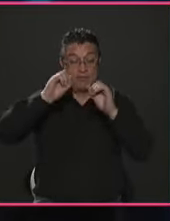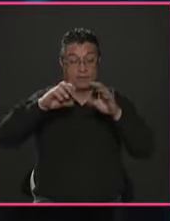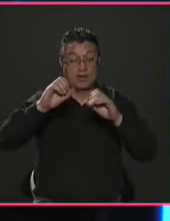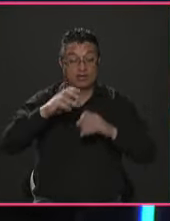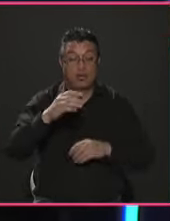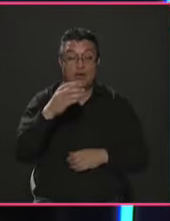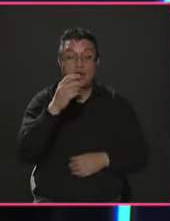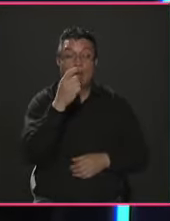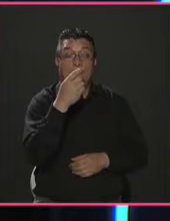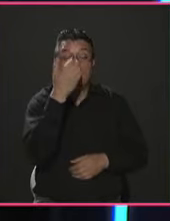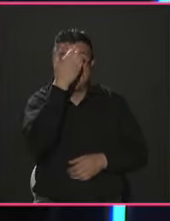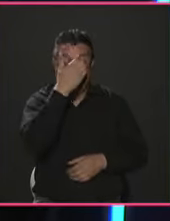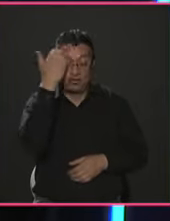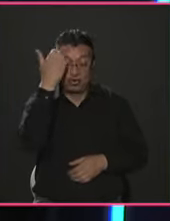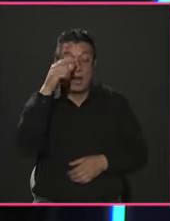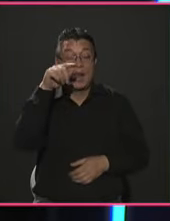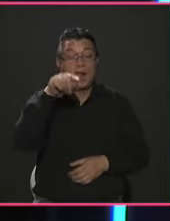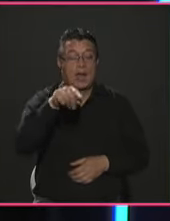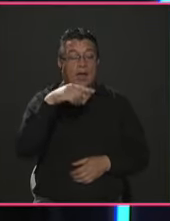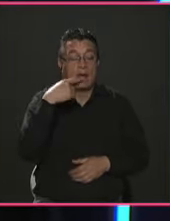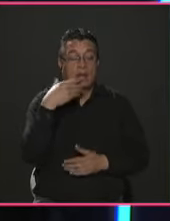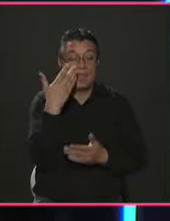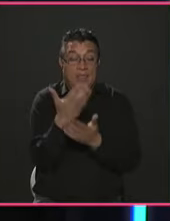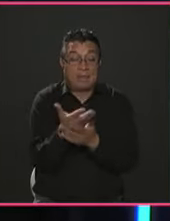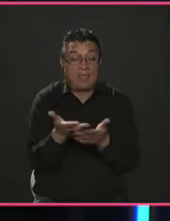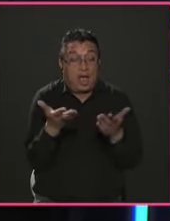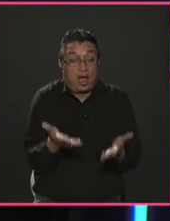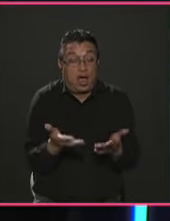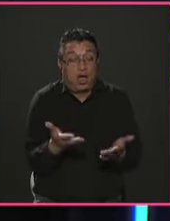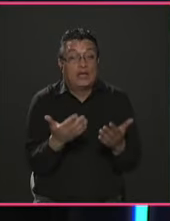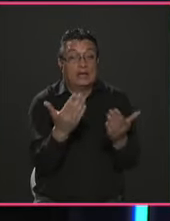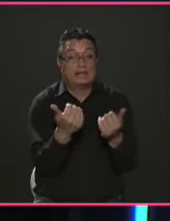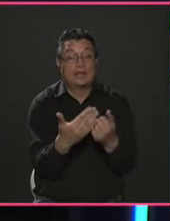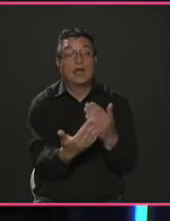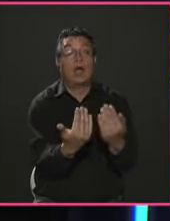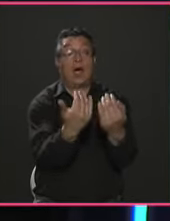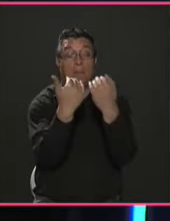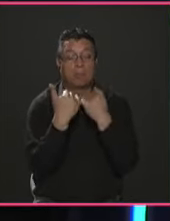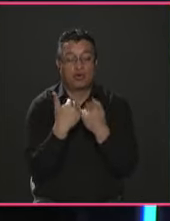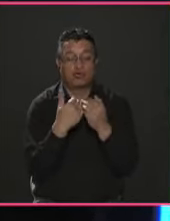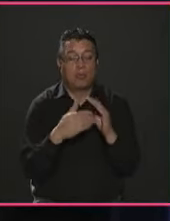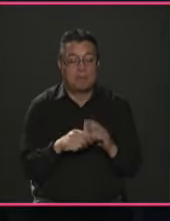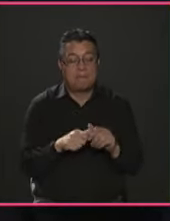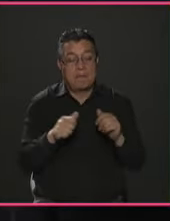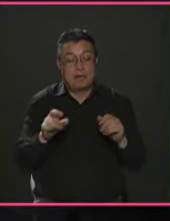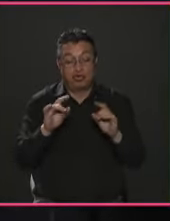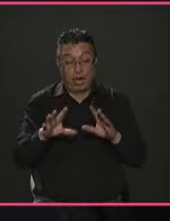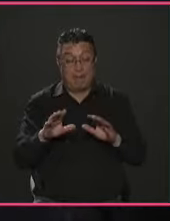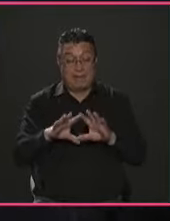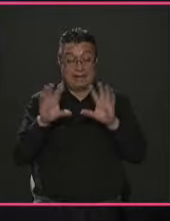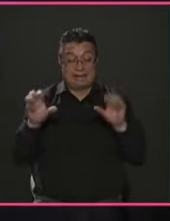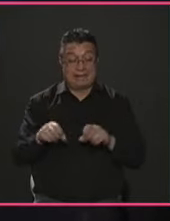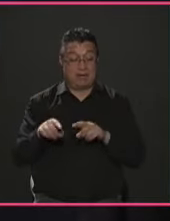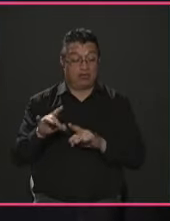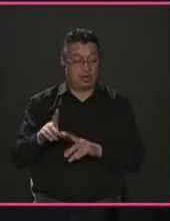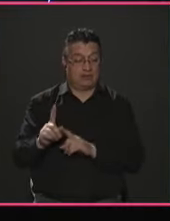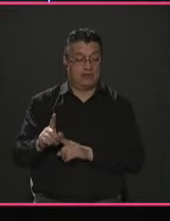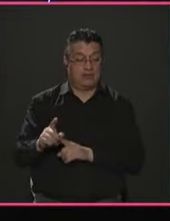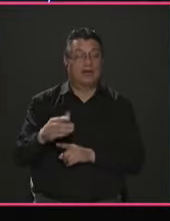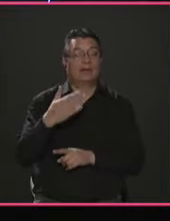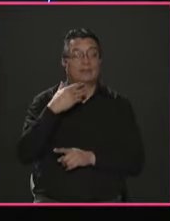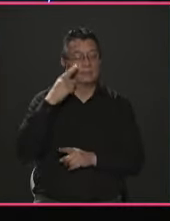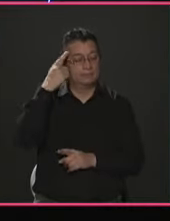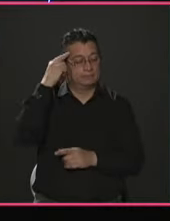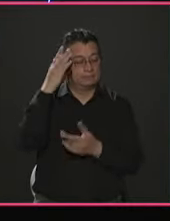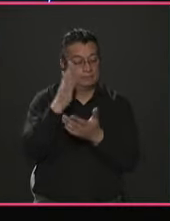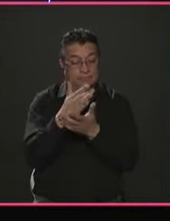en el futuro cuando su demanda es de hoy sí se requiere apoyo que vaya más allá del sistema entonces La idea es